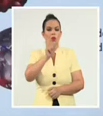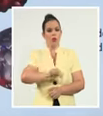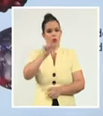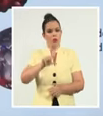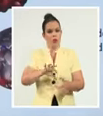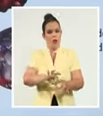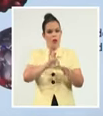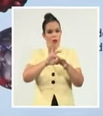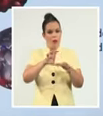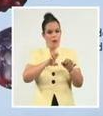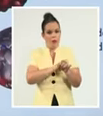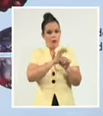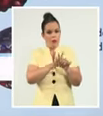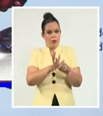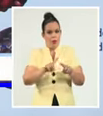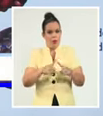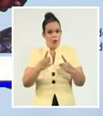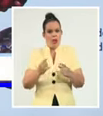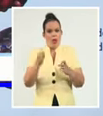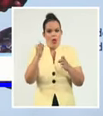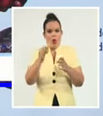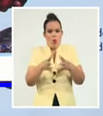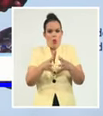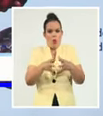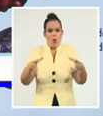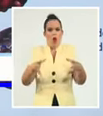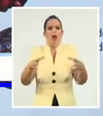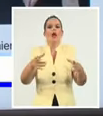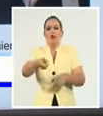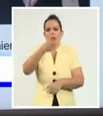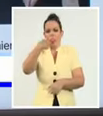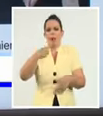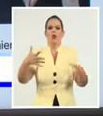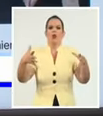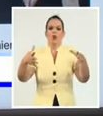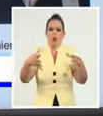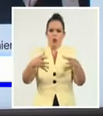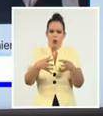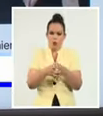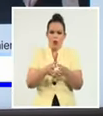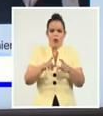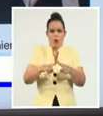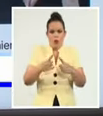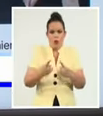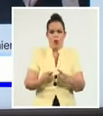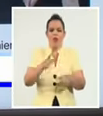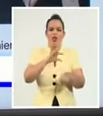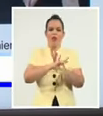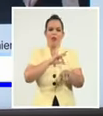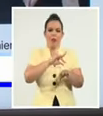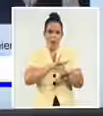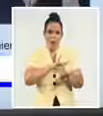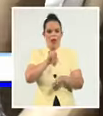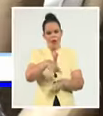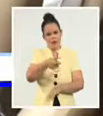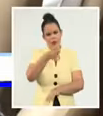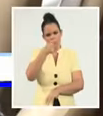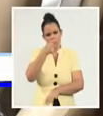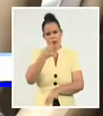acción antiinflamatoria, ha demostrado ser seguro en quienes padecen la artritis reumatoide, enfermedad para la cual fue